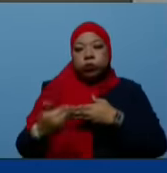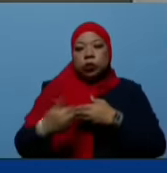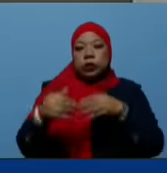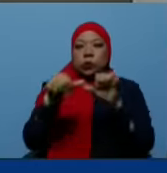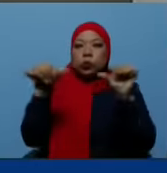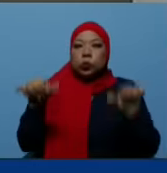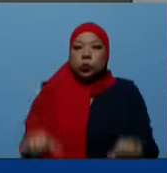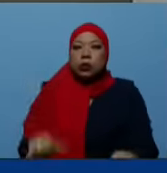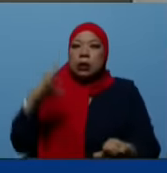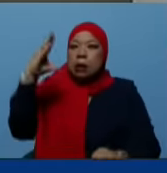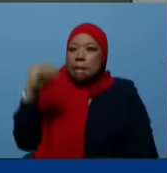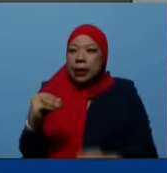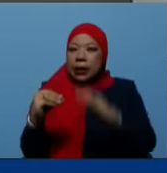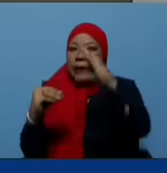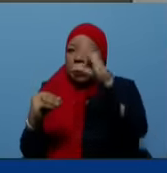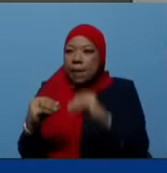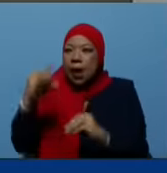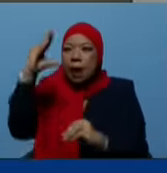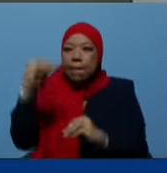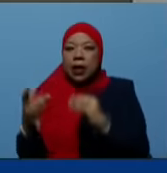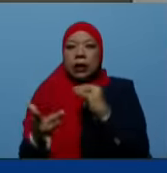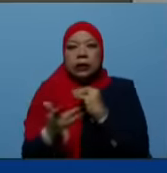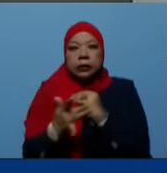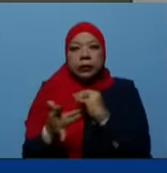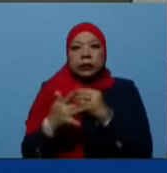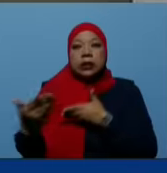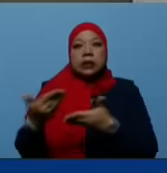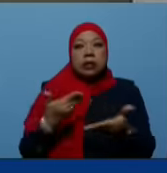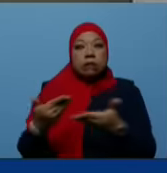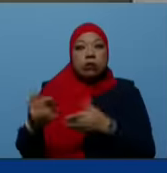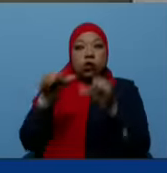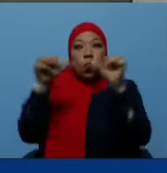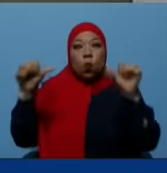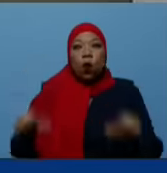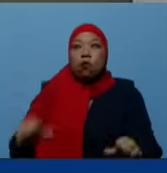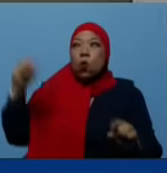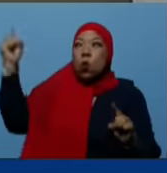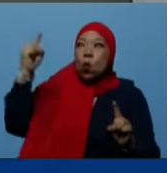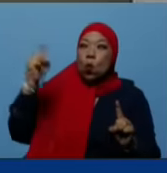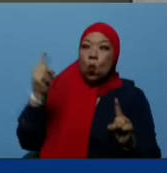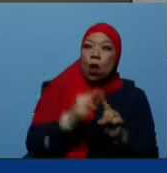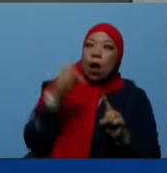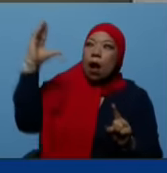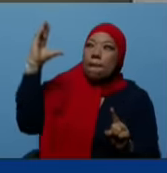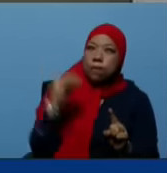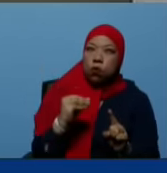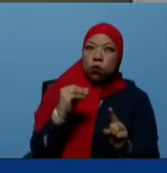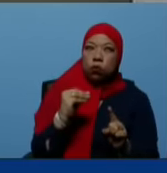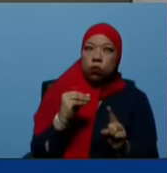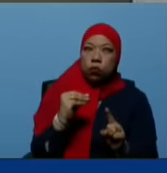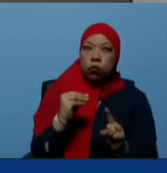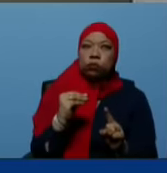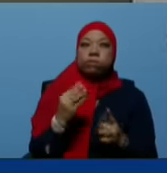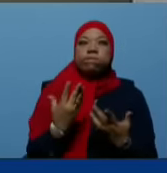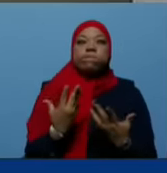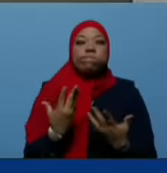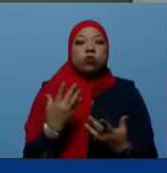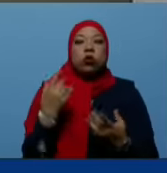sistemas de avanzada tecnología del servicio eléctrico, tanto generación como transmisión,